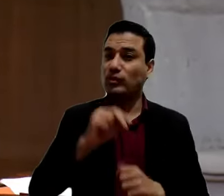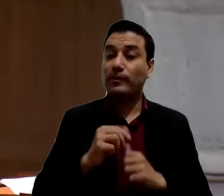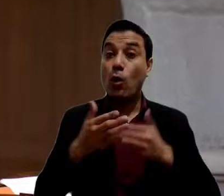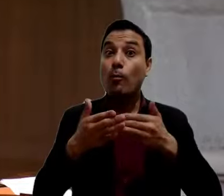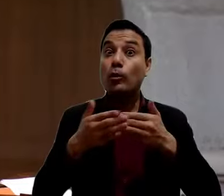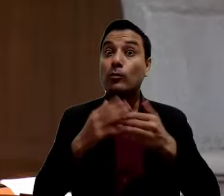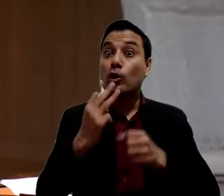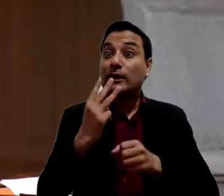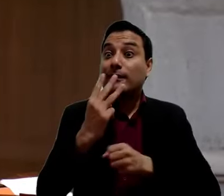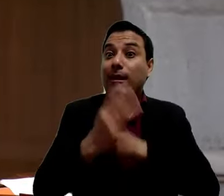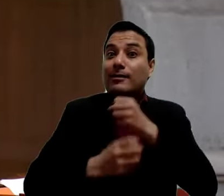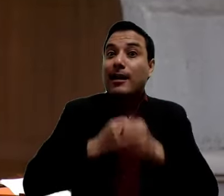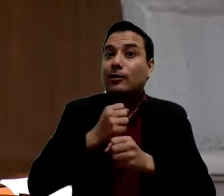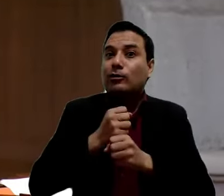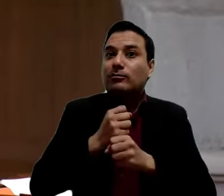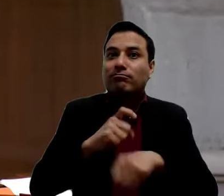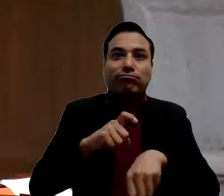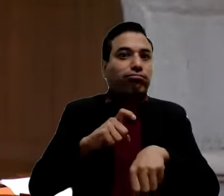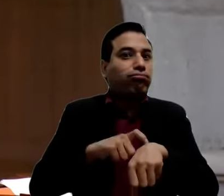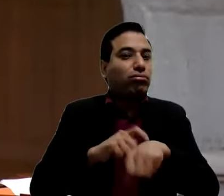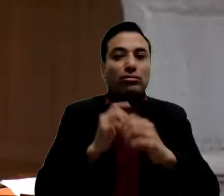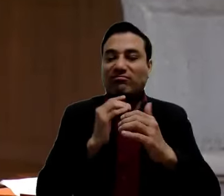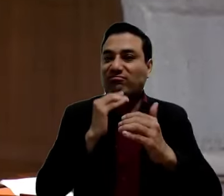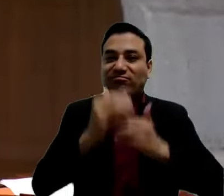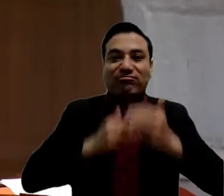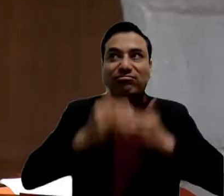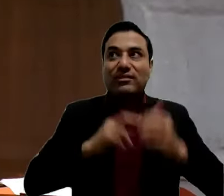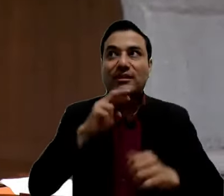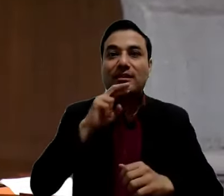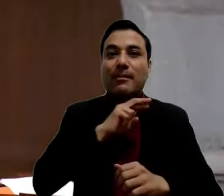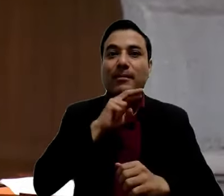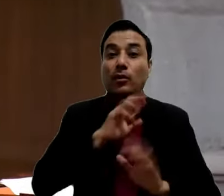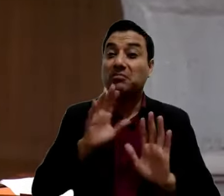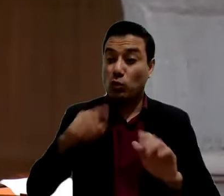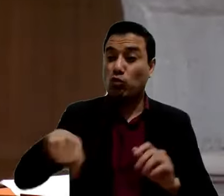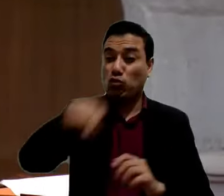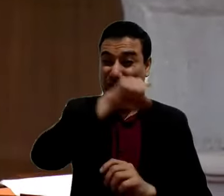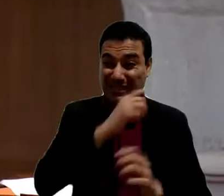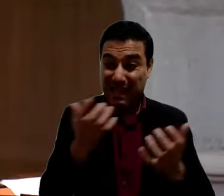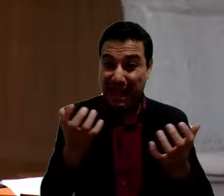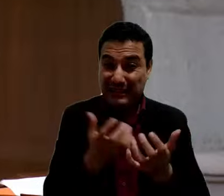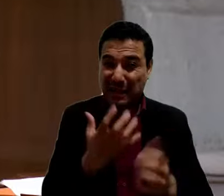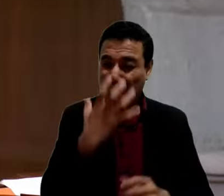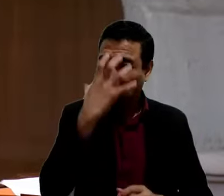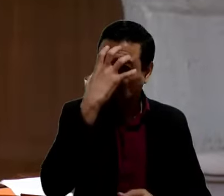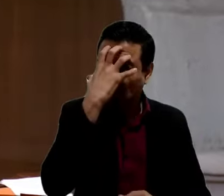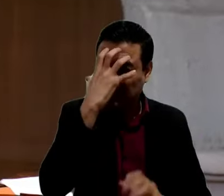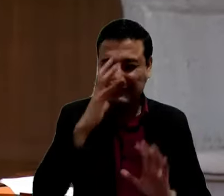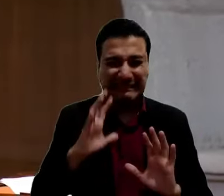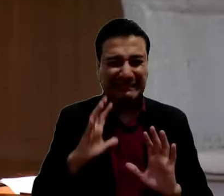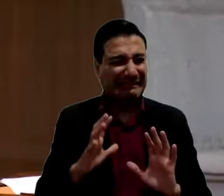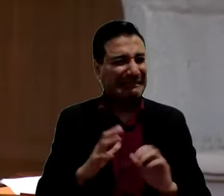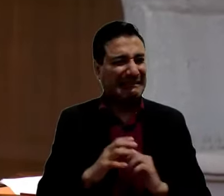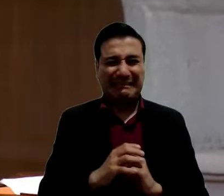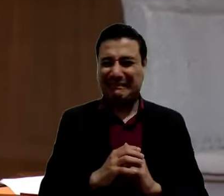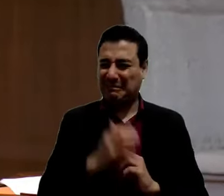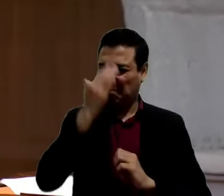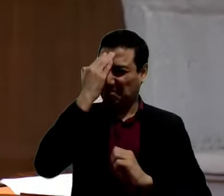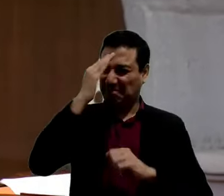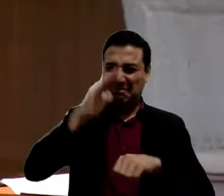van a ir muy rápido pero la vergüenza de estas conductas quedará para siempre y en movimiento